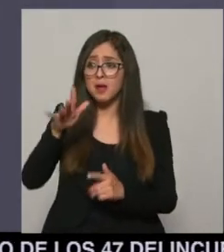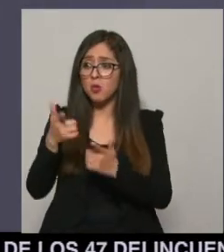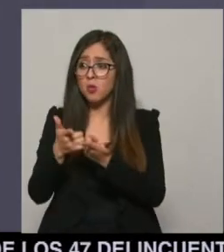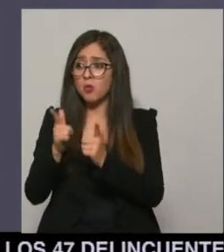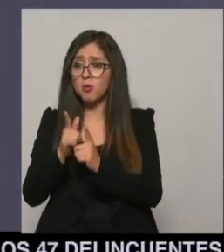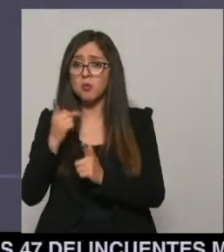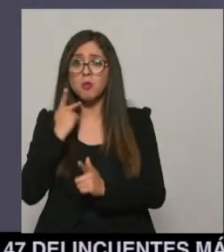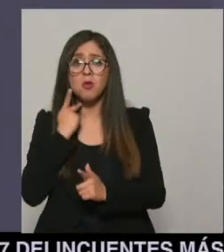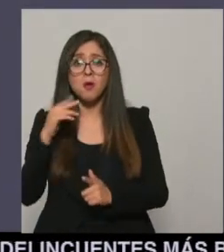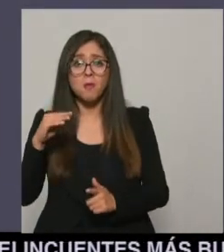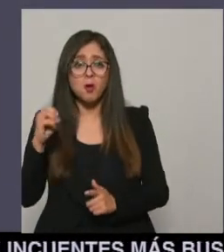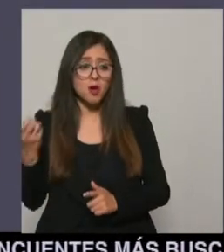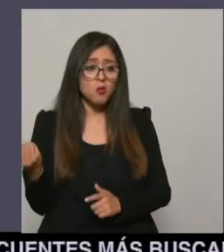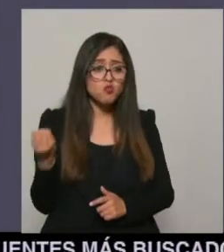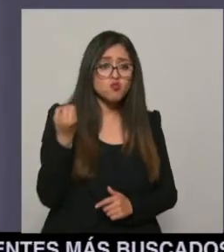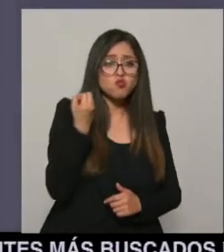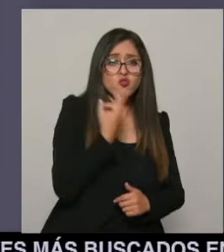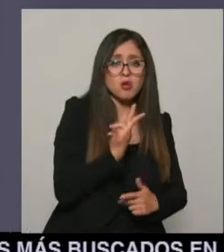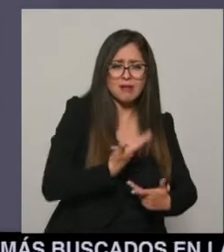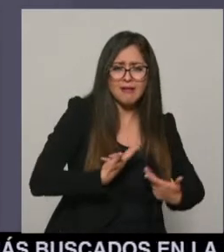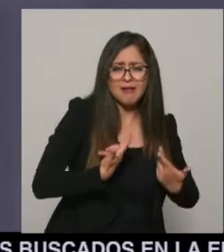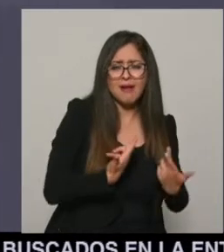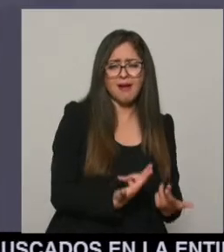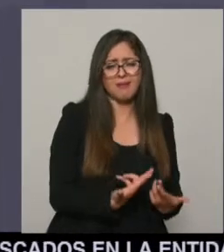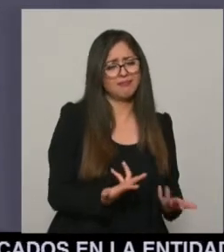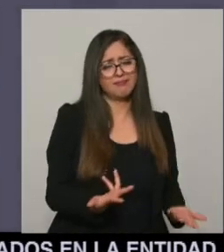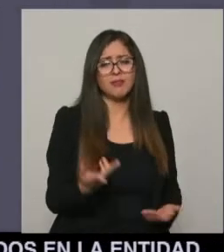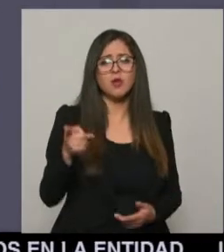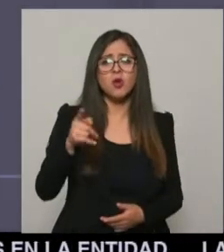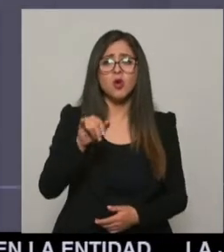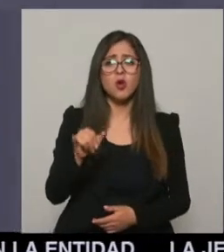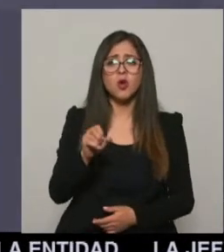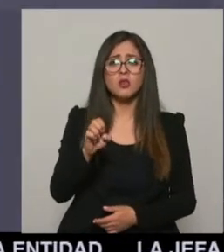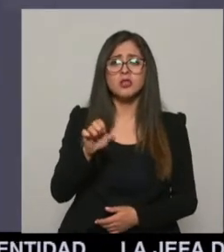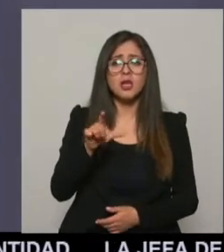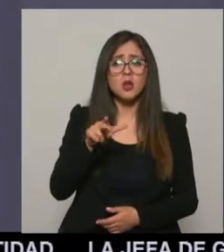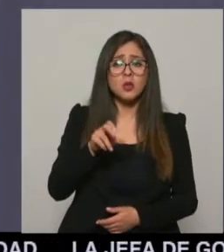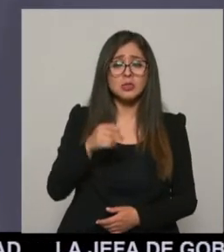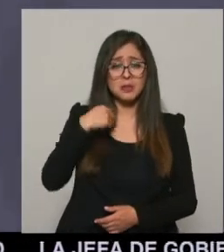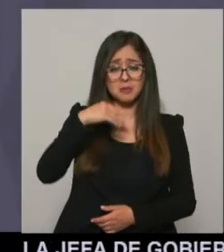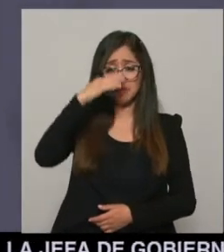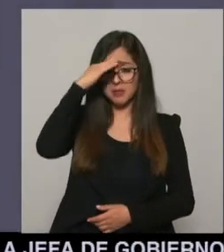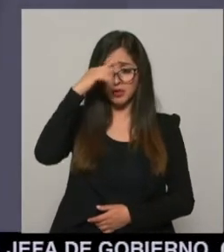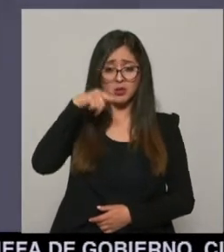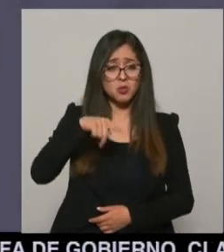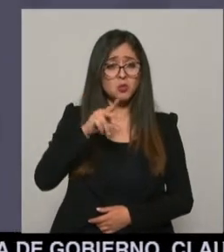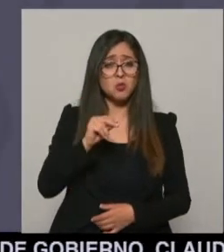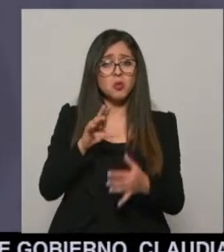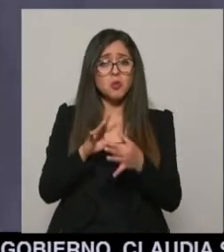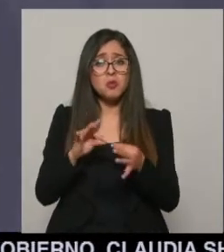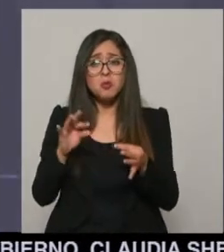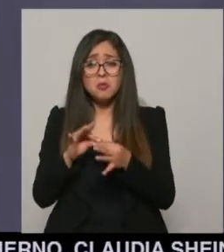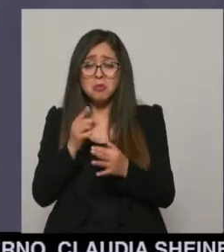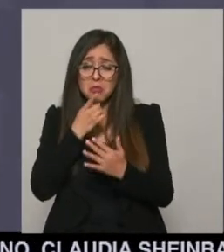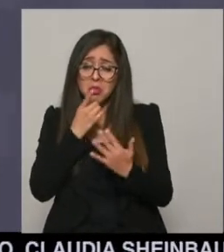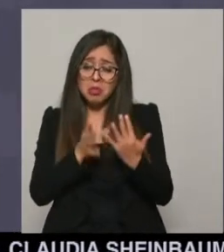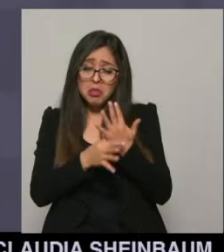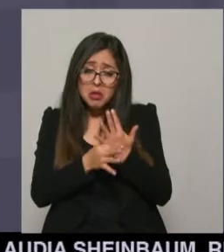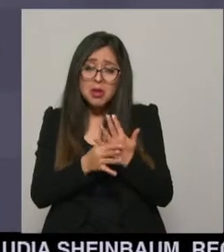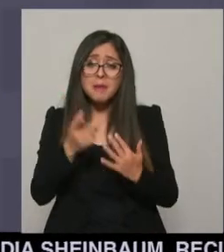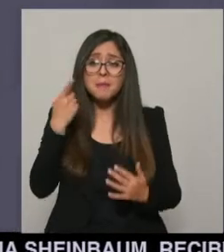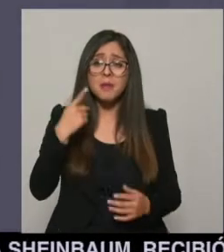respetar. Y lo digo con mucho respeto porque José Luis cree que es un diputado muy sensible, pero se han construido históricamente